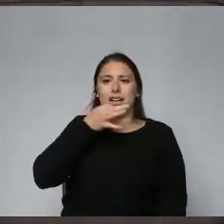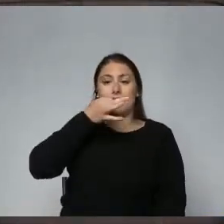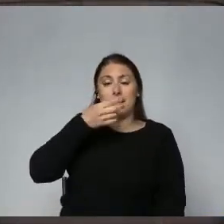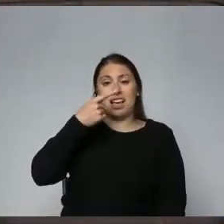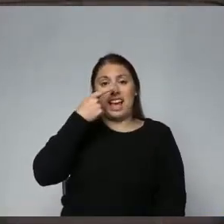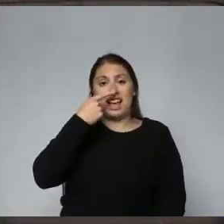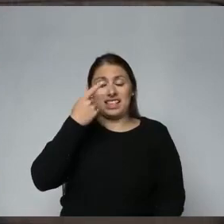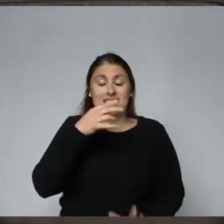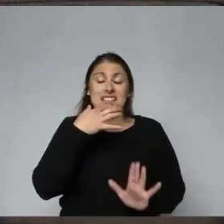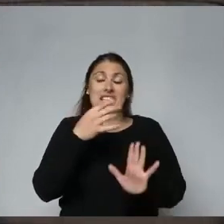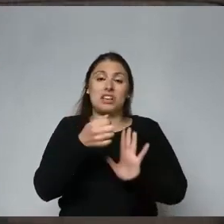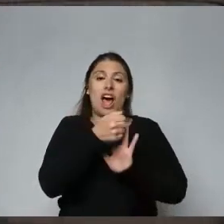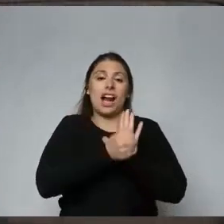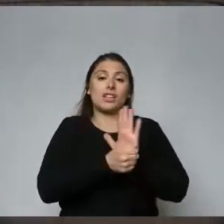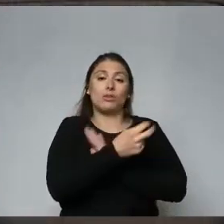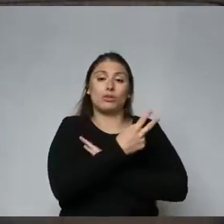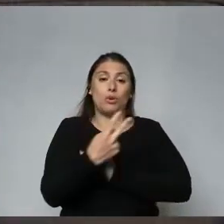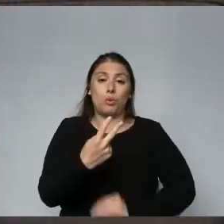artículo segundo